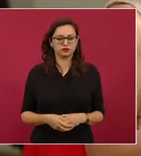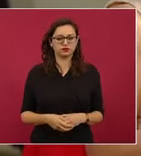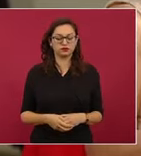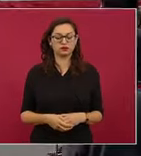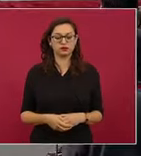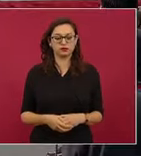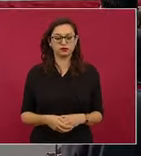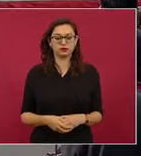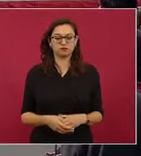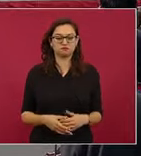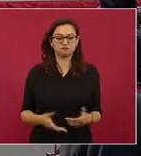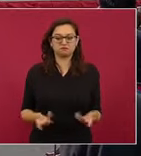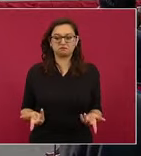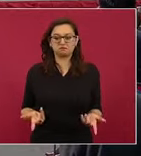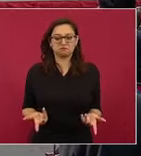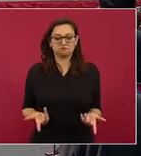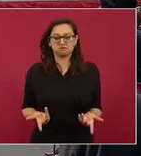¿Cómo es posible que